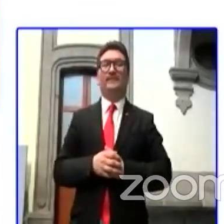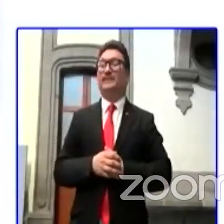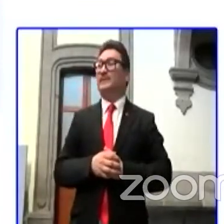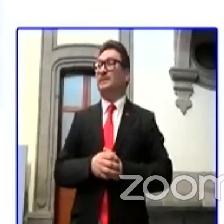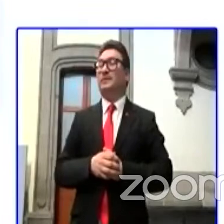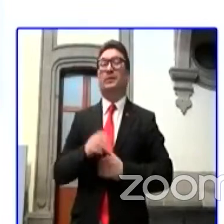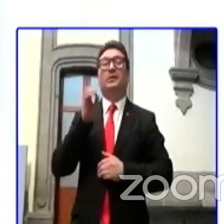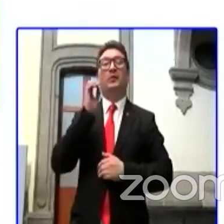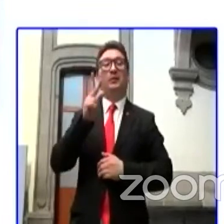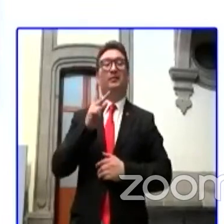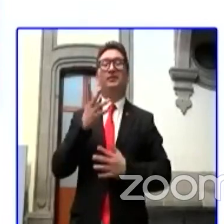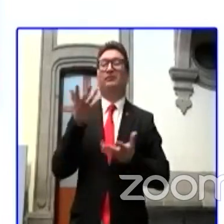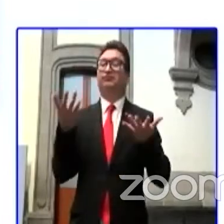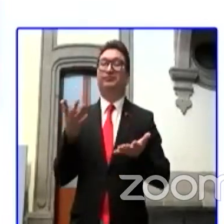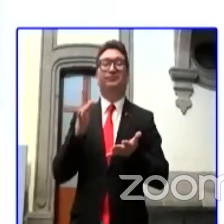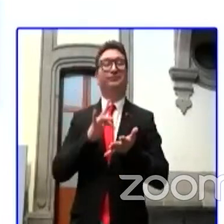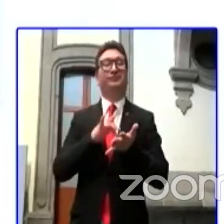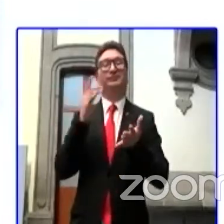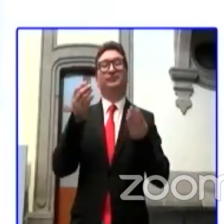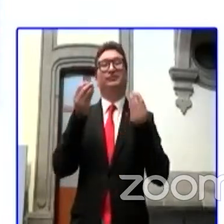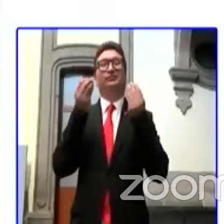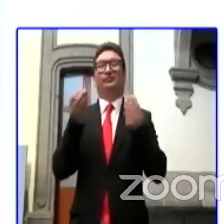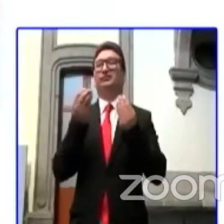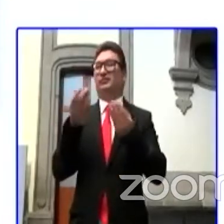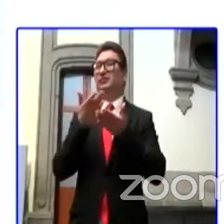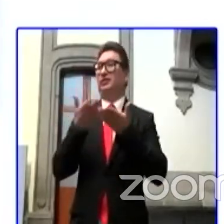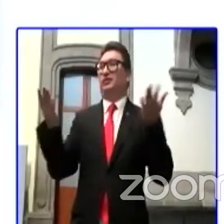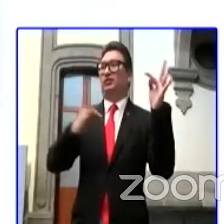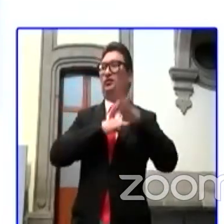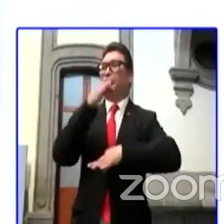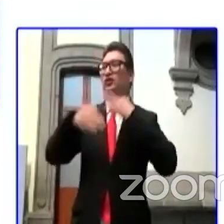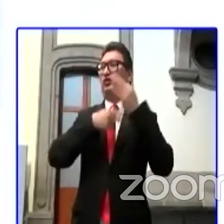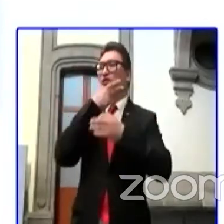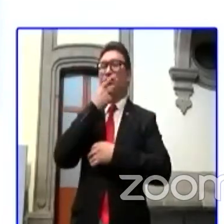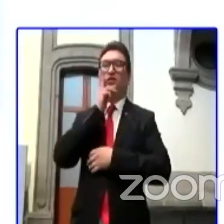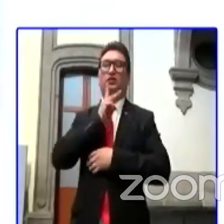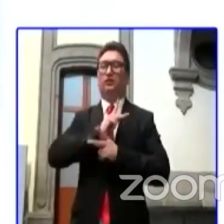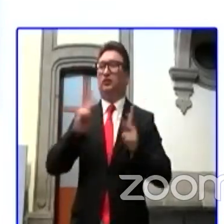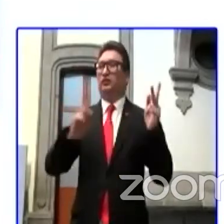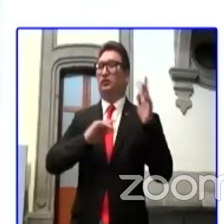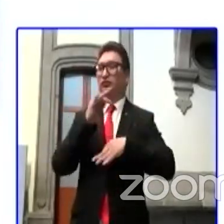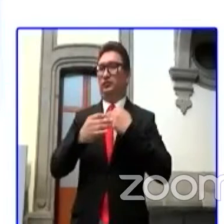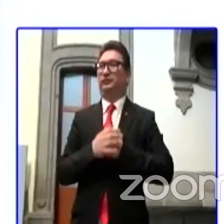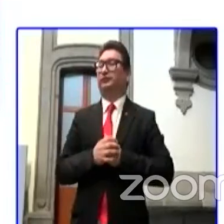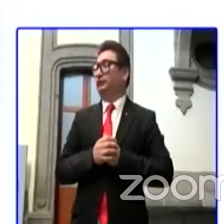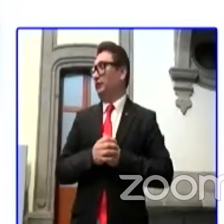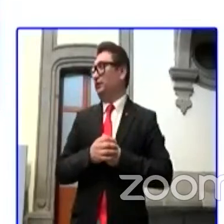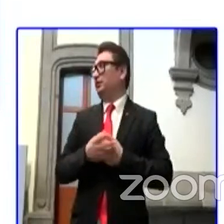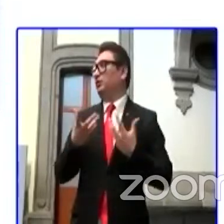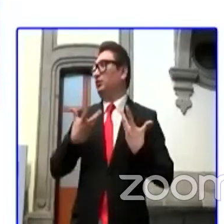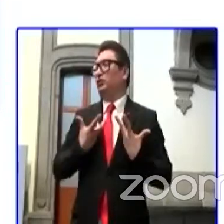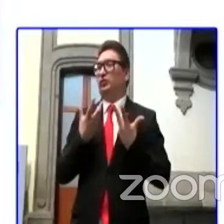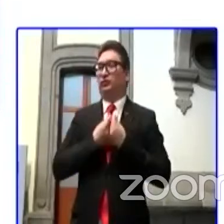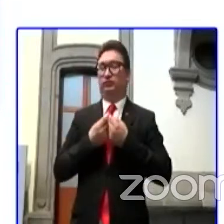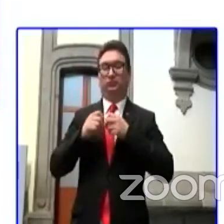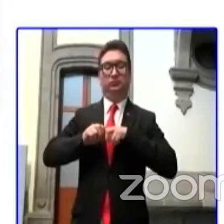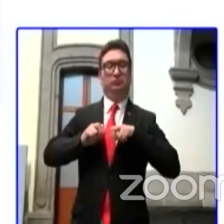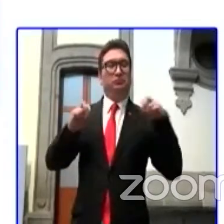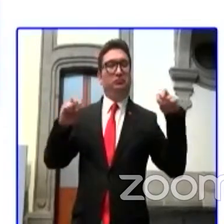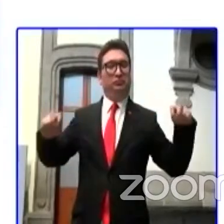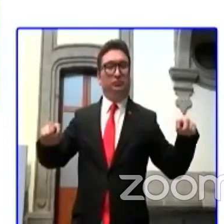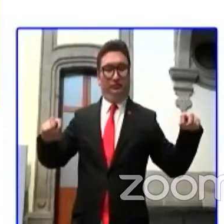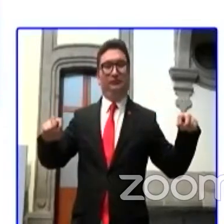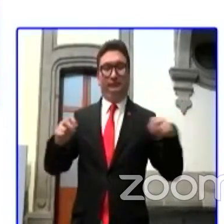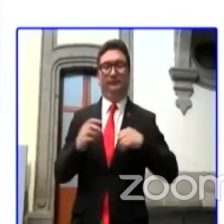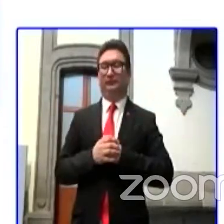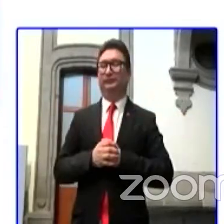Ok, pues muchísimas gracias a todas y a todos los que además están acompañándome aquí a mi